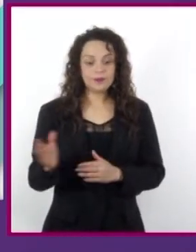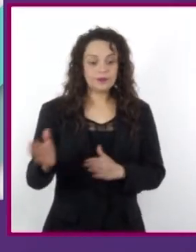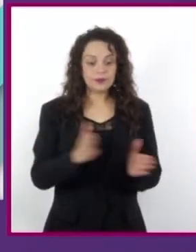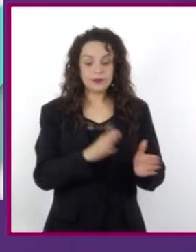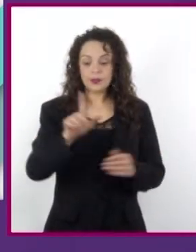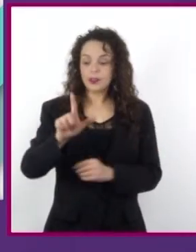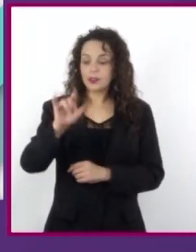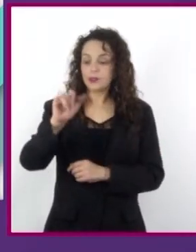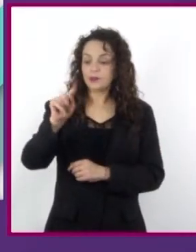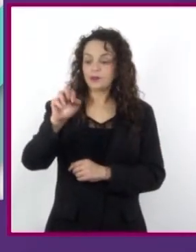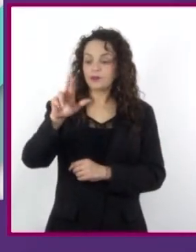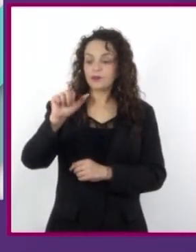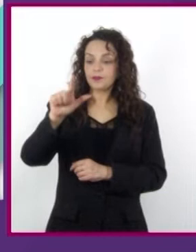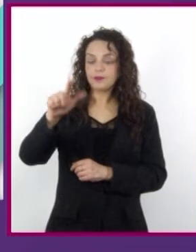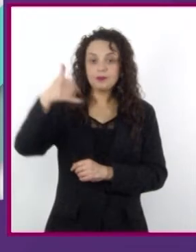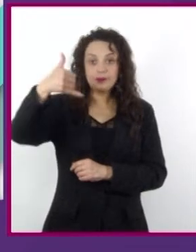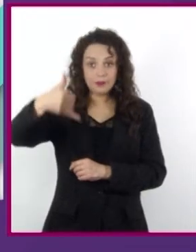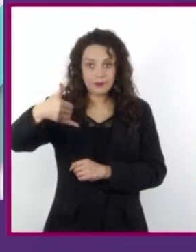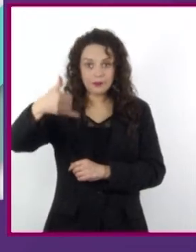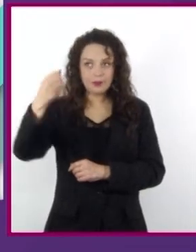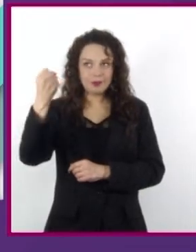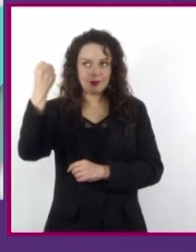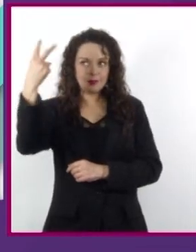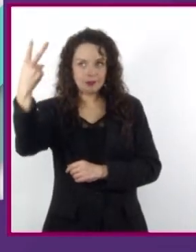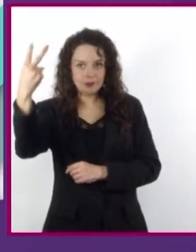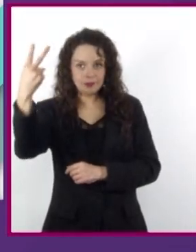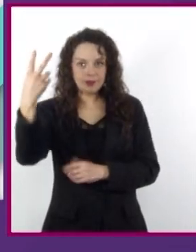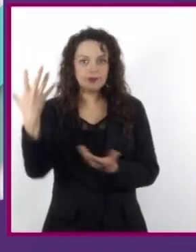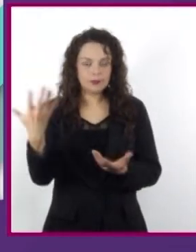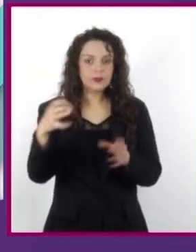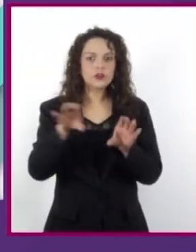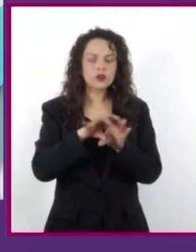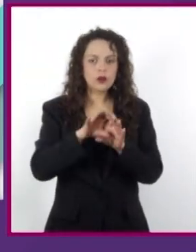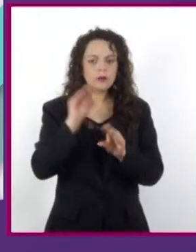y está al cuadrado. Entonces quedaría y por y.